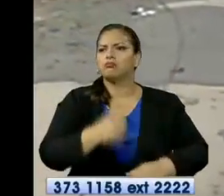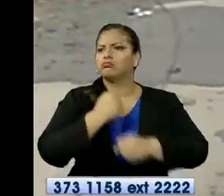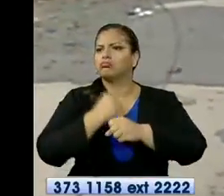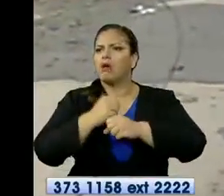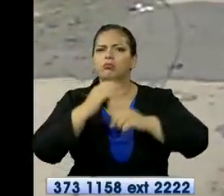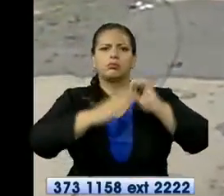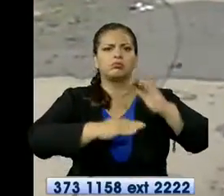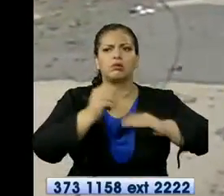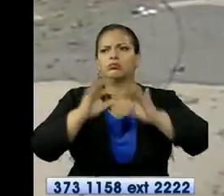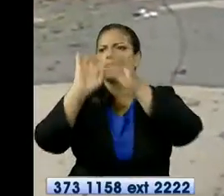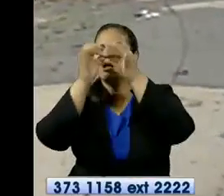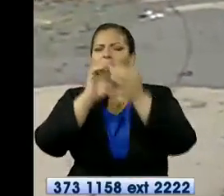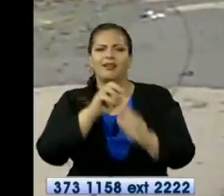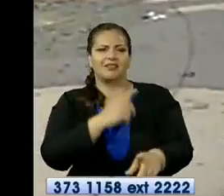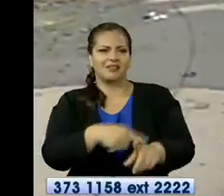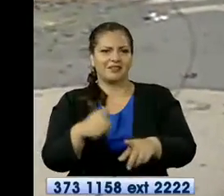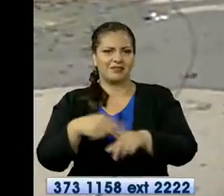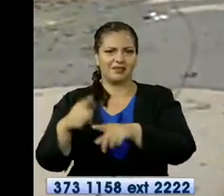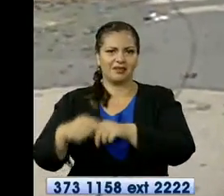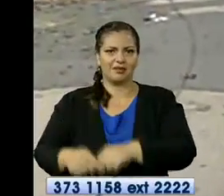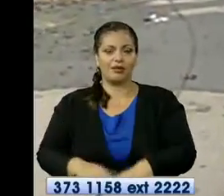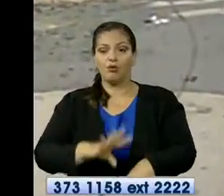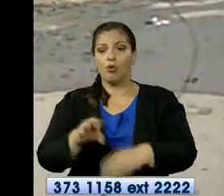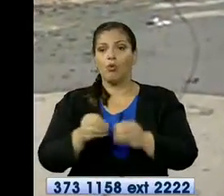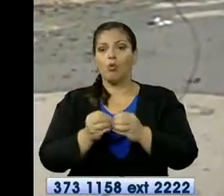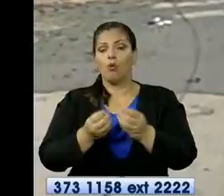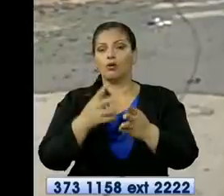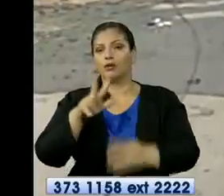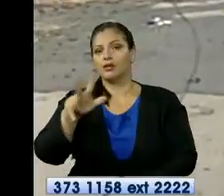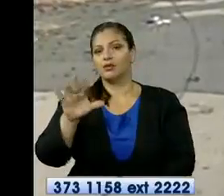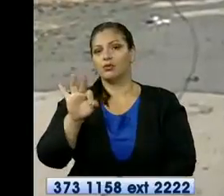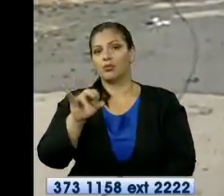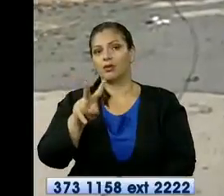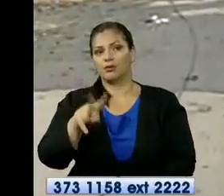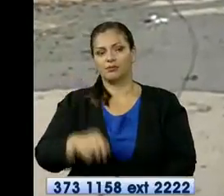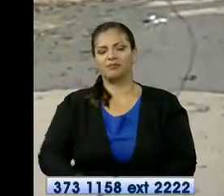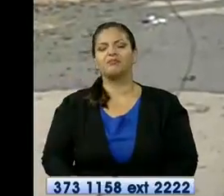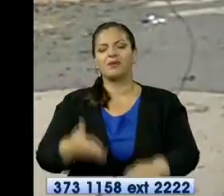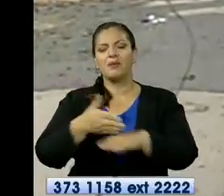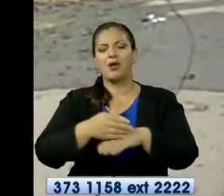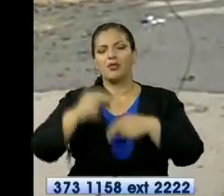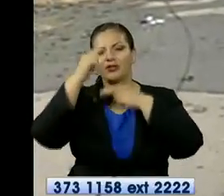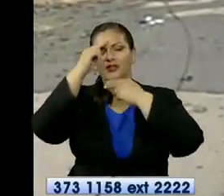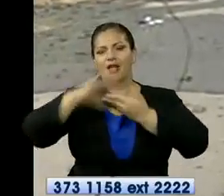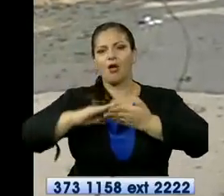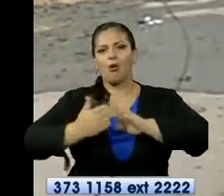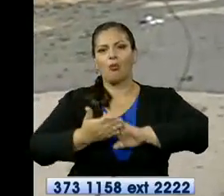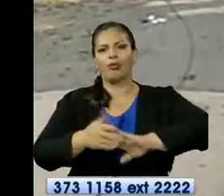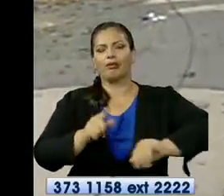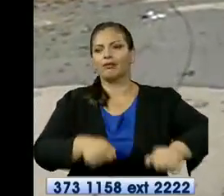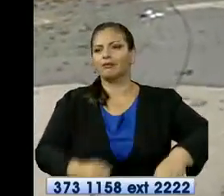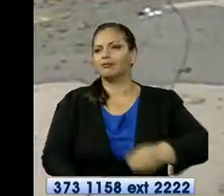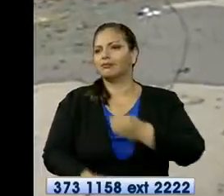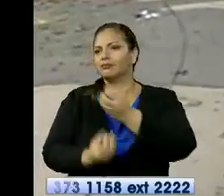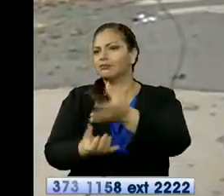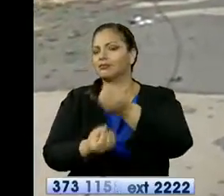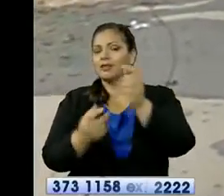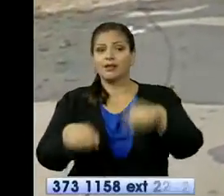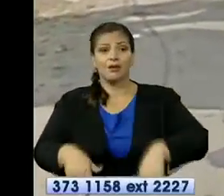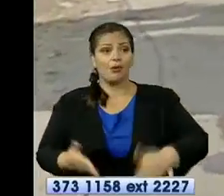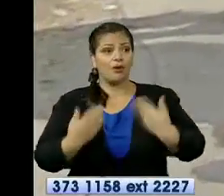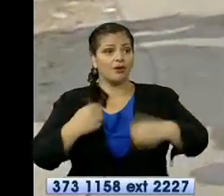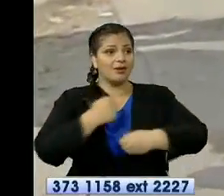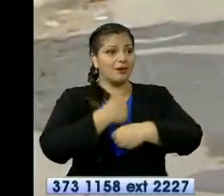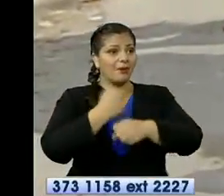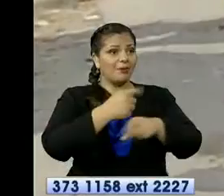así que este mes a través de nuestra pantalla de la Noticia de la Comunidad vamos a conocer un poco más acerca también de estas obras, porque bien vale